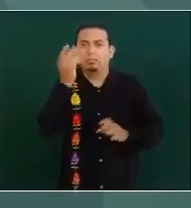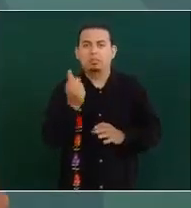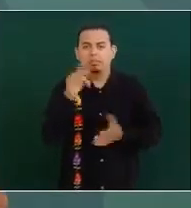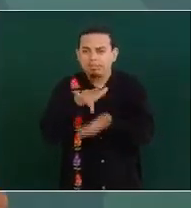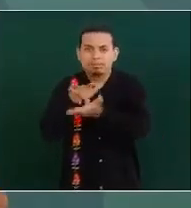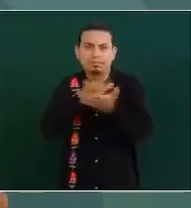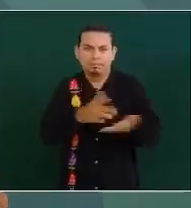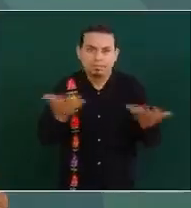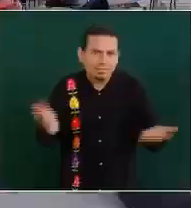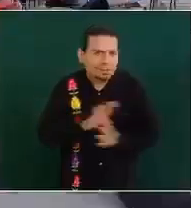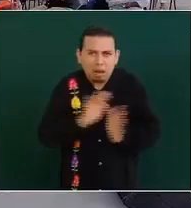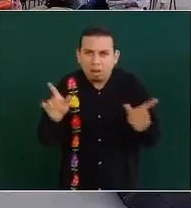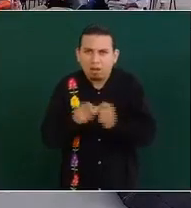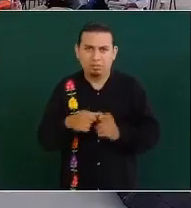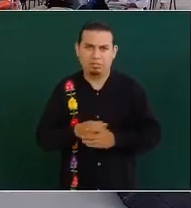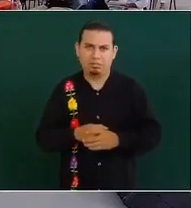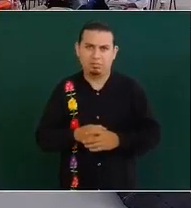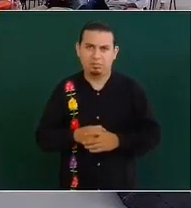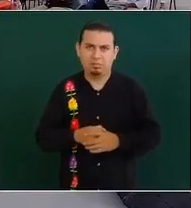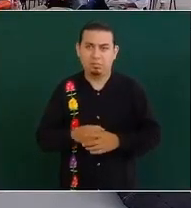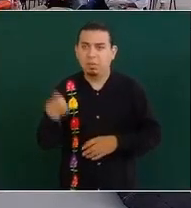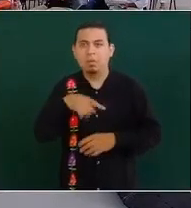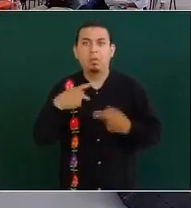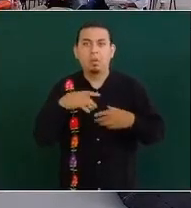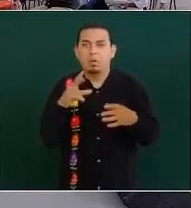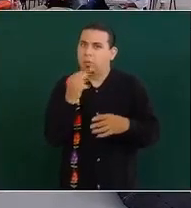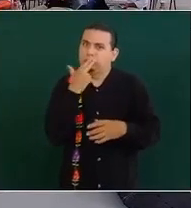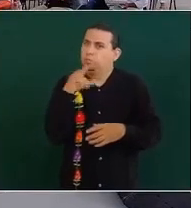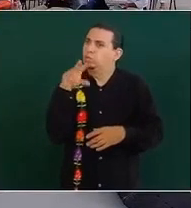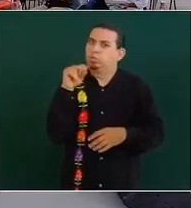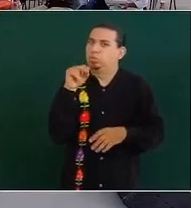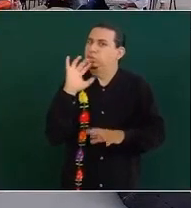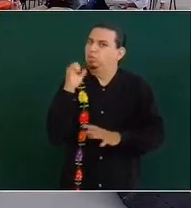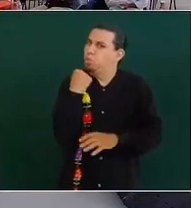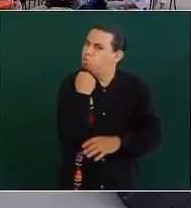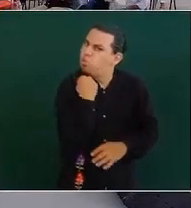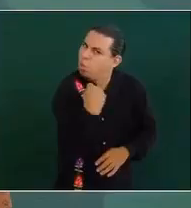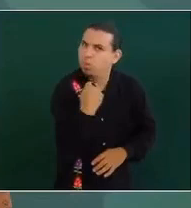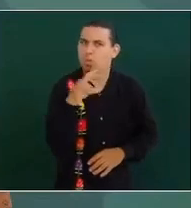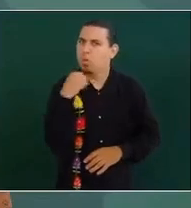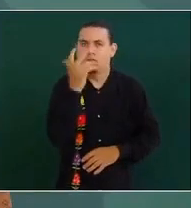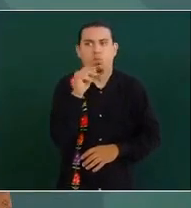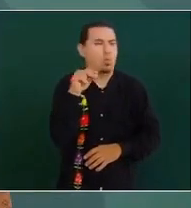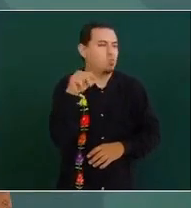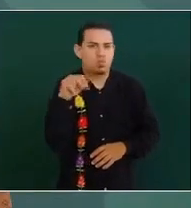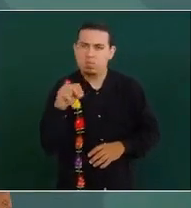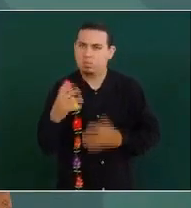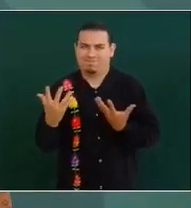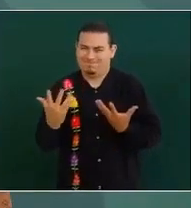muchísimo, porque son muy conservadores, muy reaccionarios.